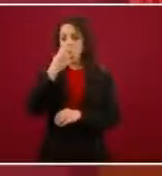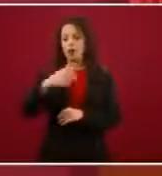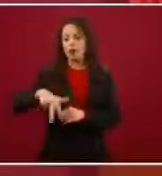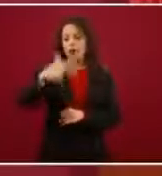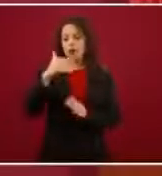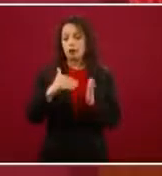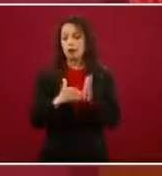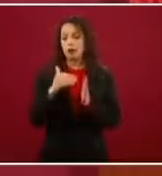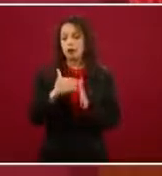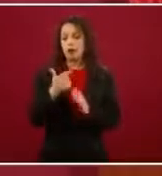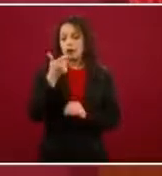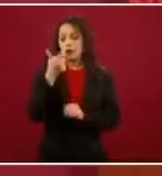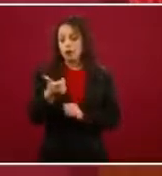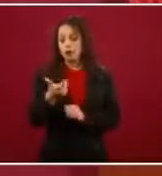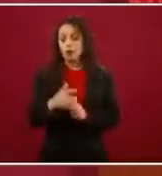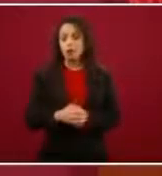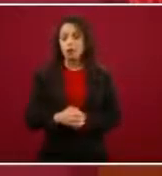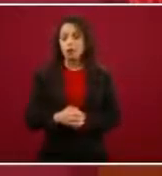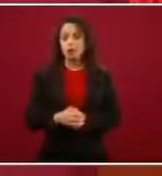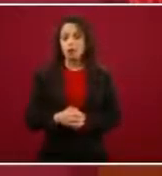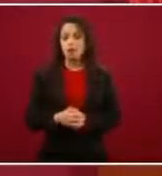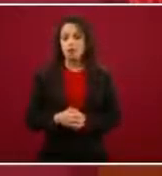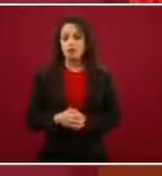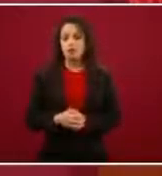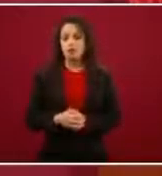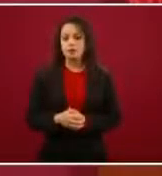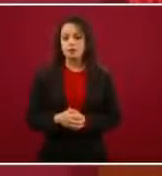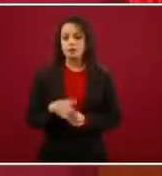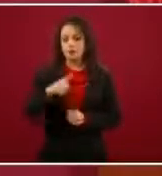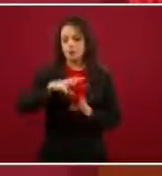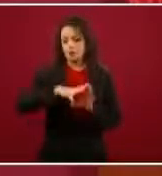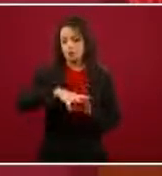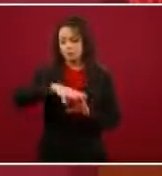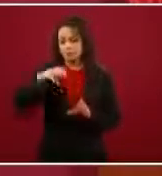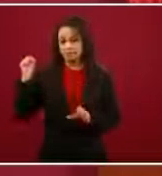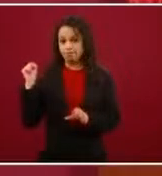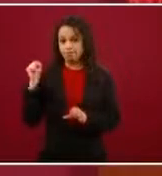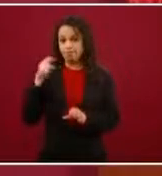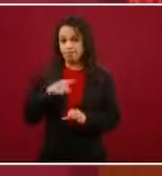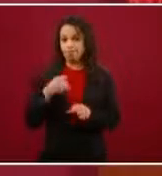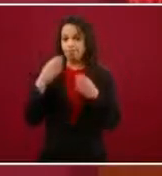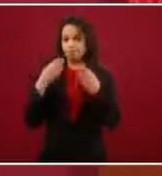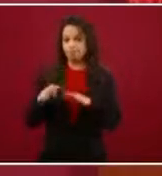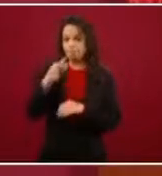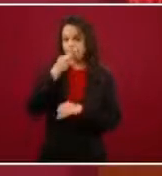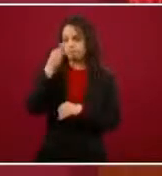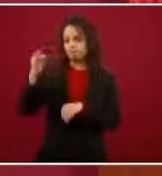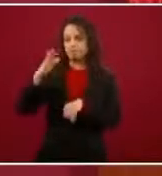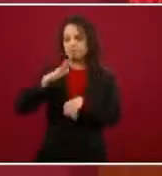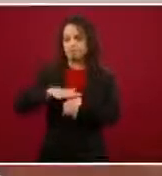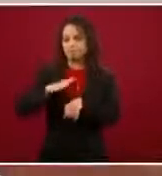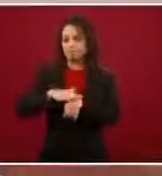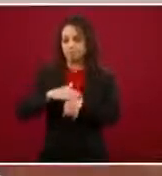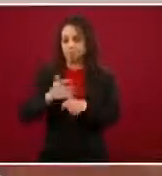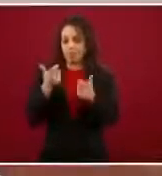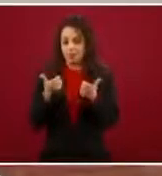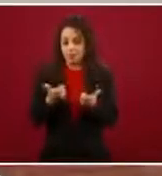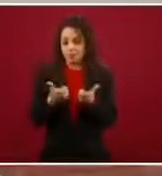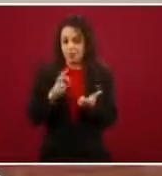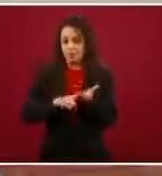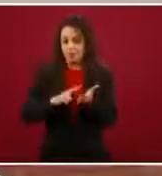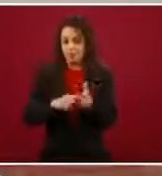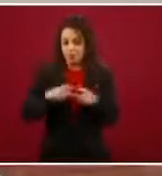de pesos en efectivo que son extraídos del sistema financiero y reportados en efectivo para efecto de la adquisición de